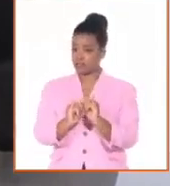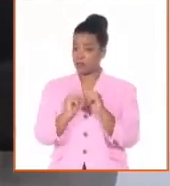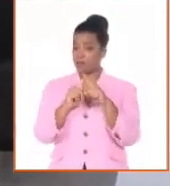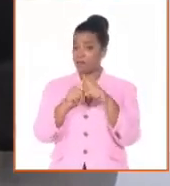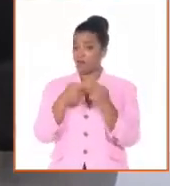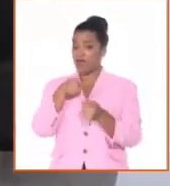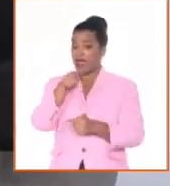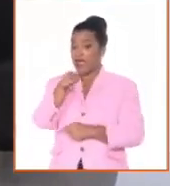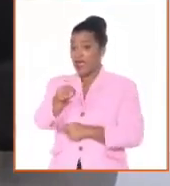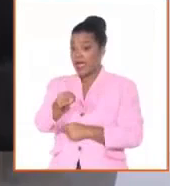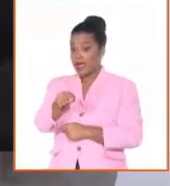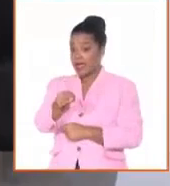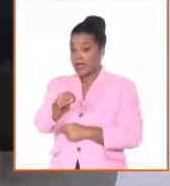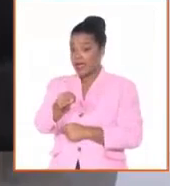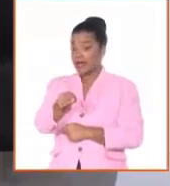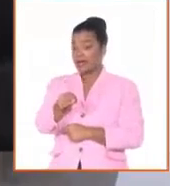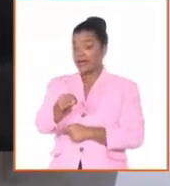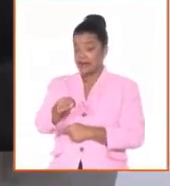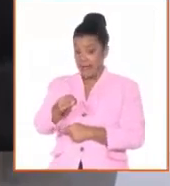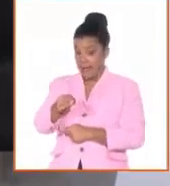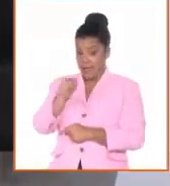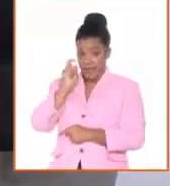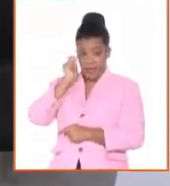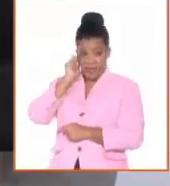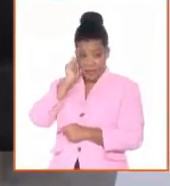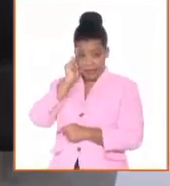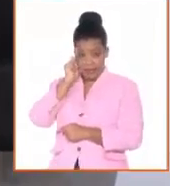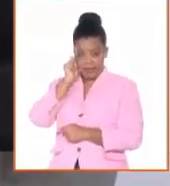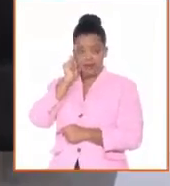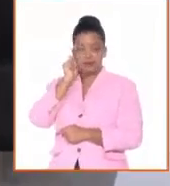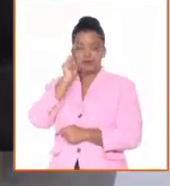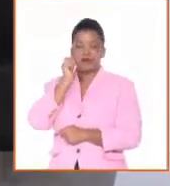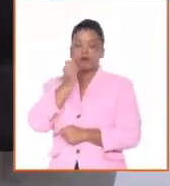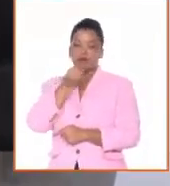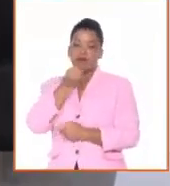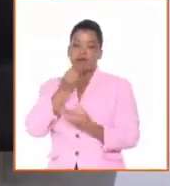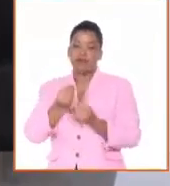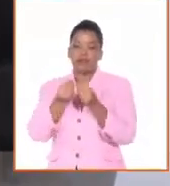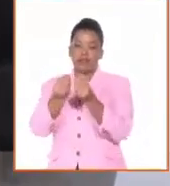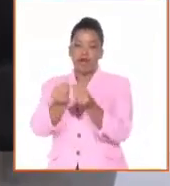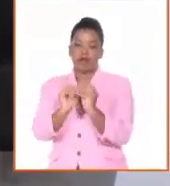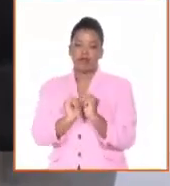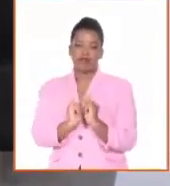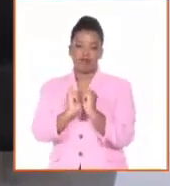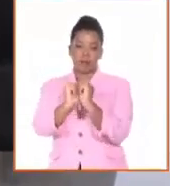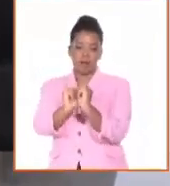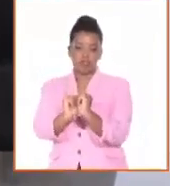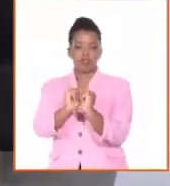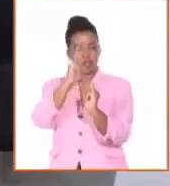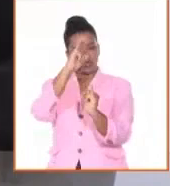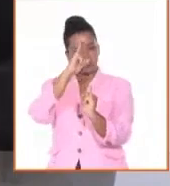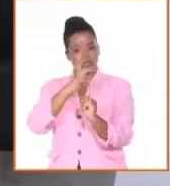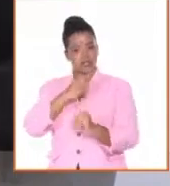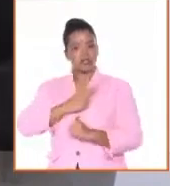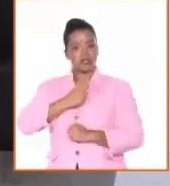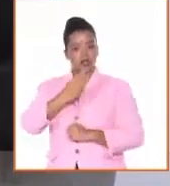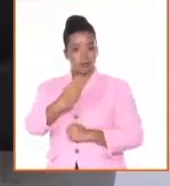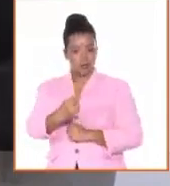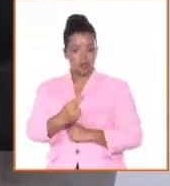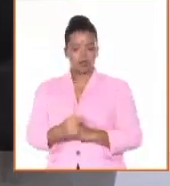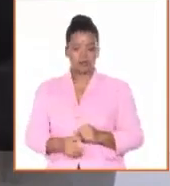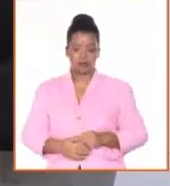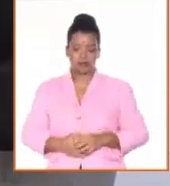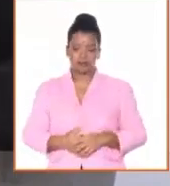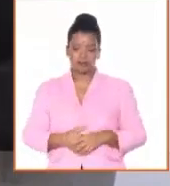exclusivamente se le va a brindar lo que realmente ella necesita para poder hacer